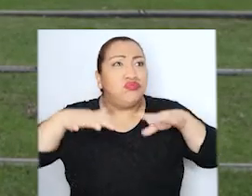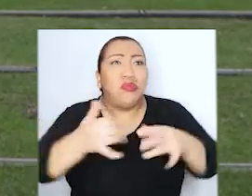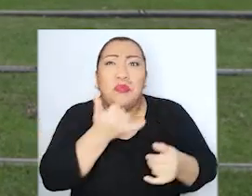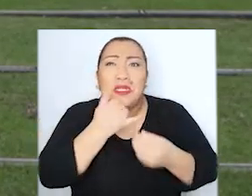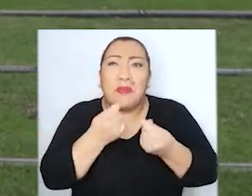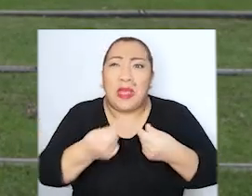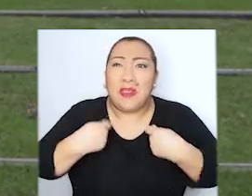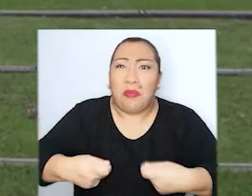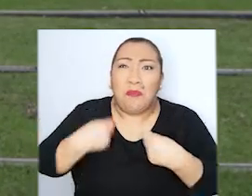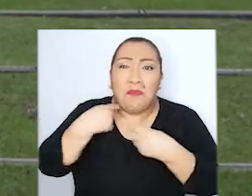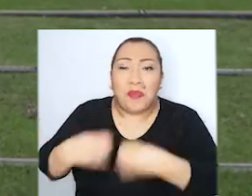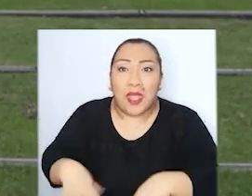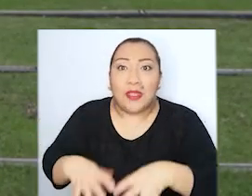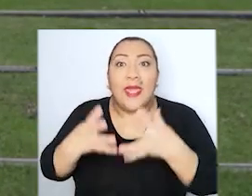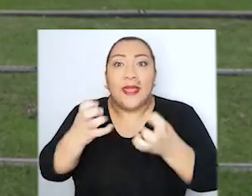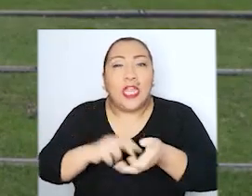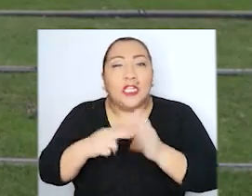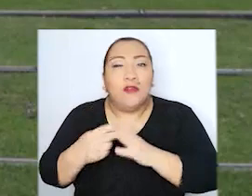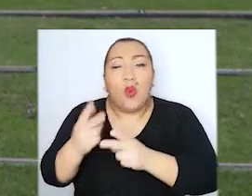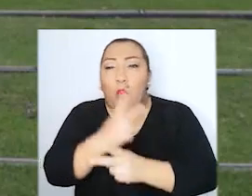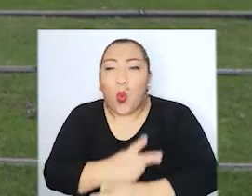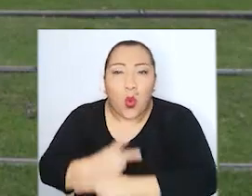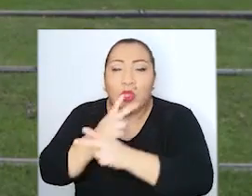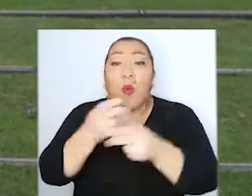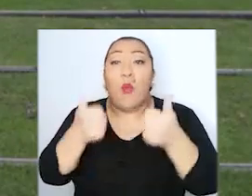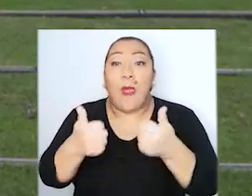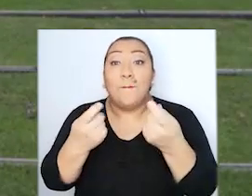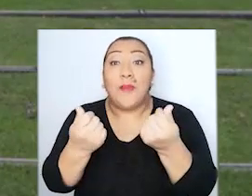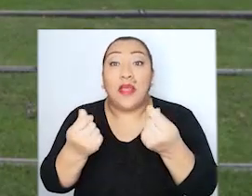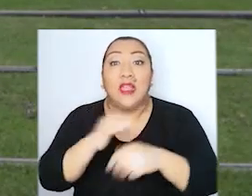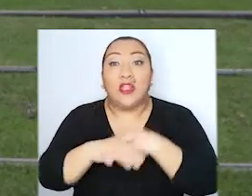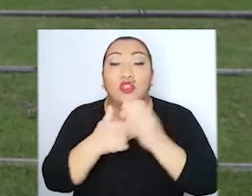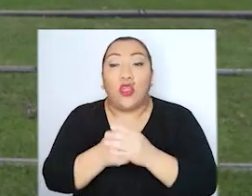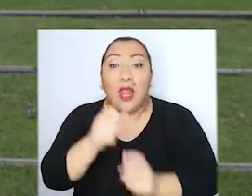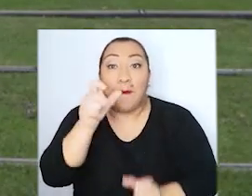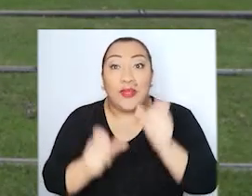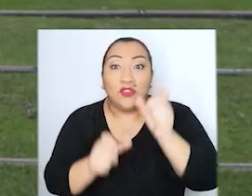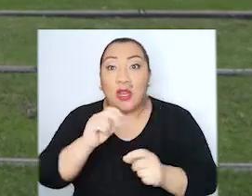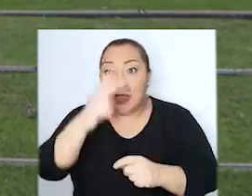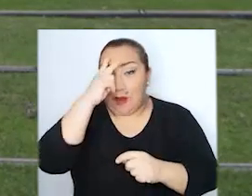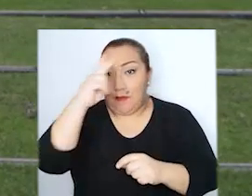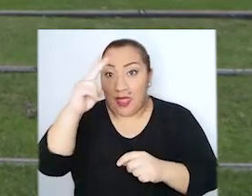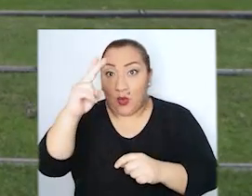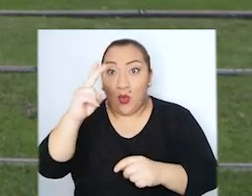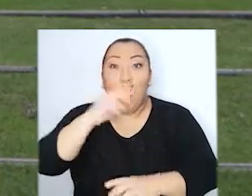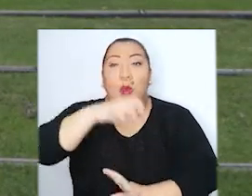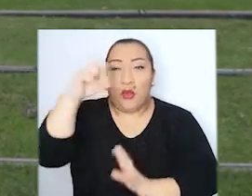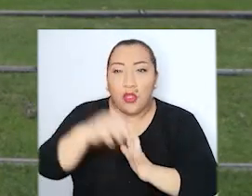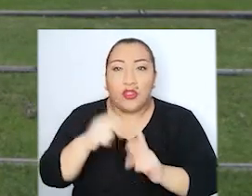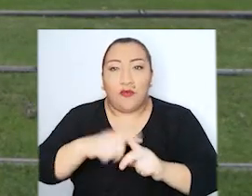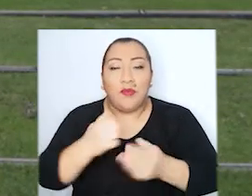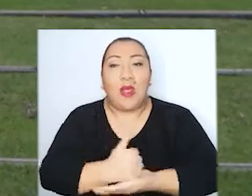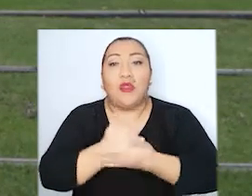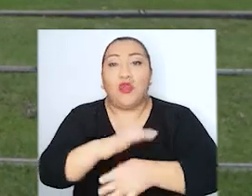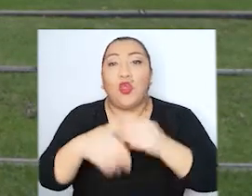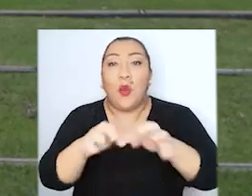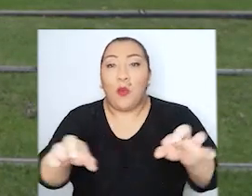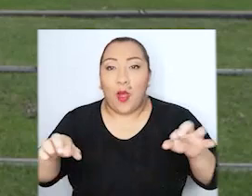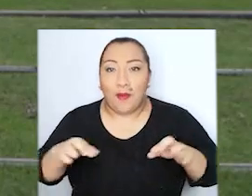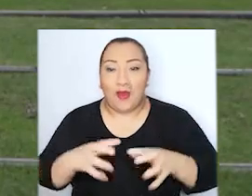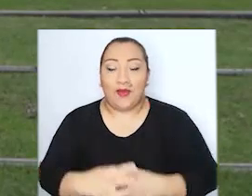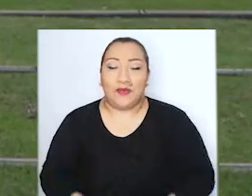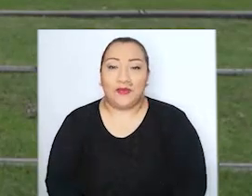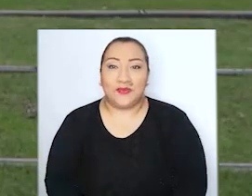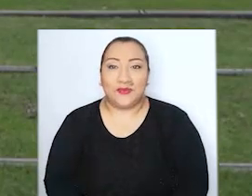control este año, con la finalidad de resguardar el buen uso de los recursos públicos destinado para obras y servicios en beneficio de